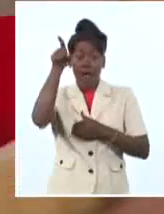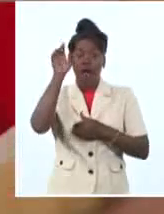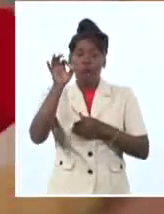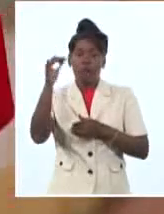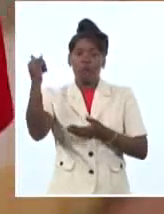provincias